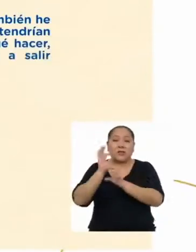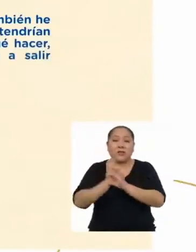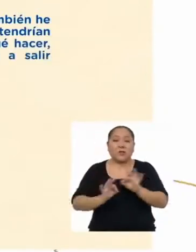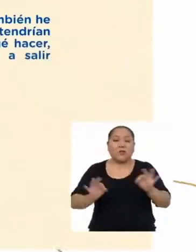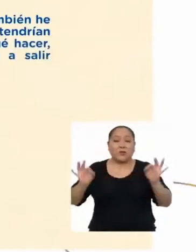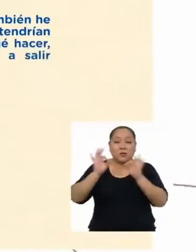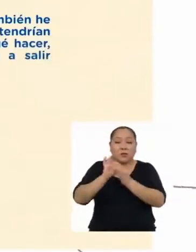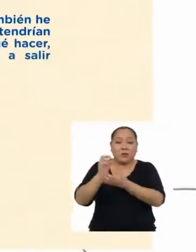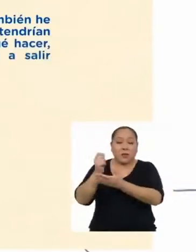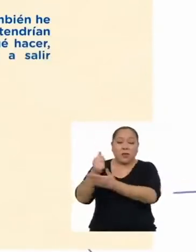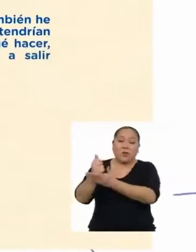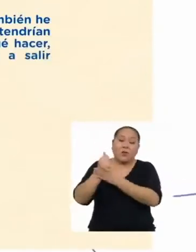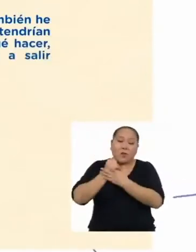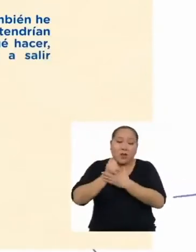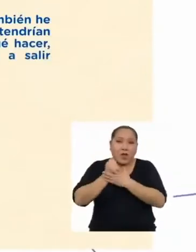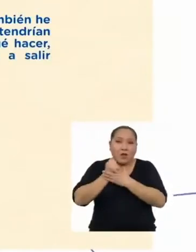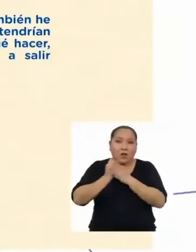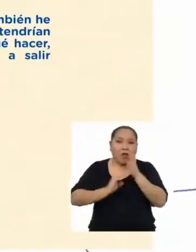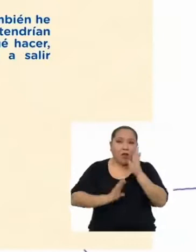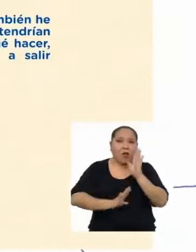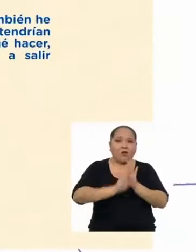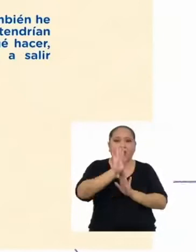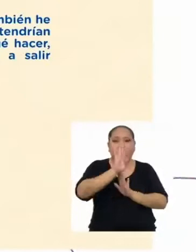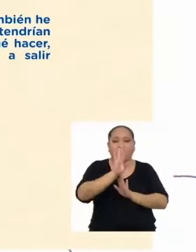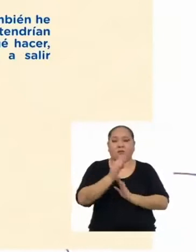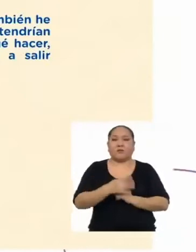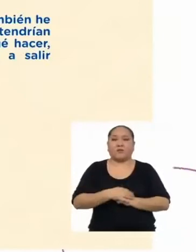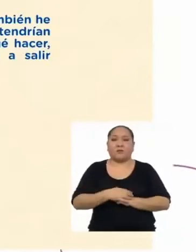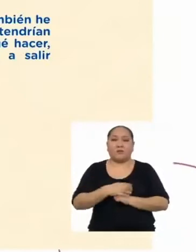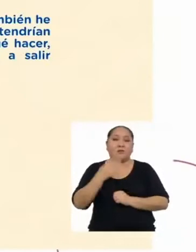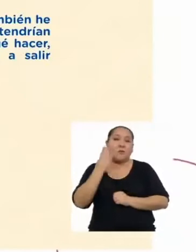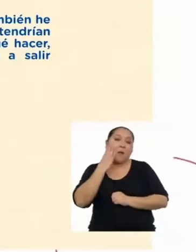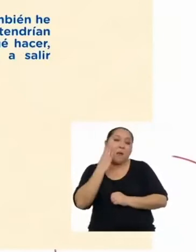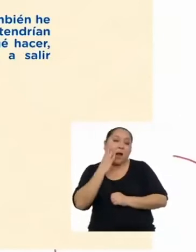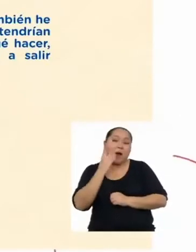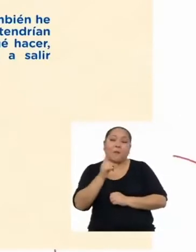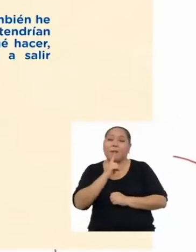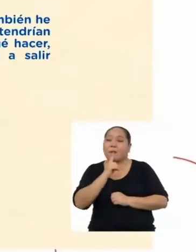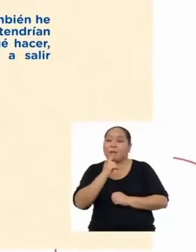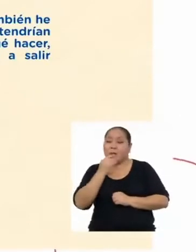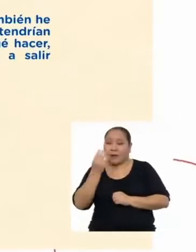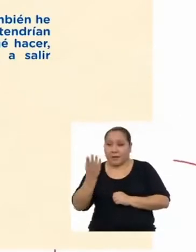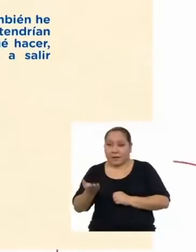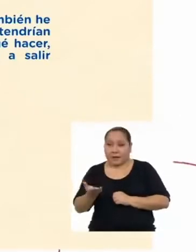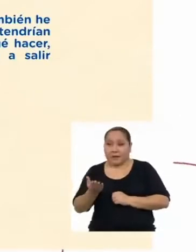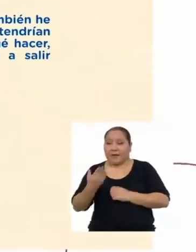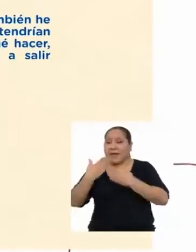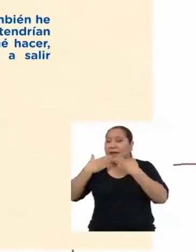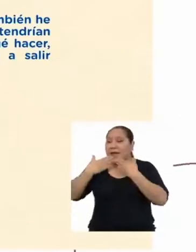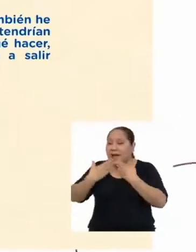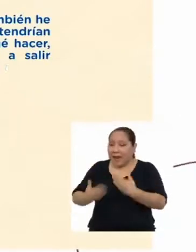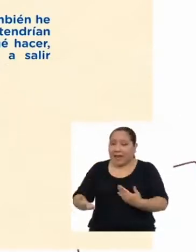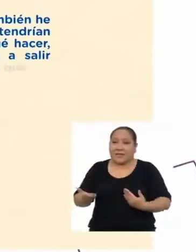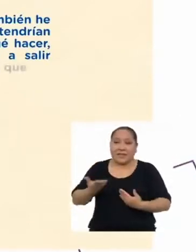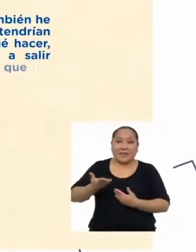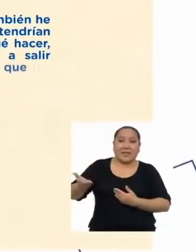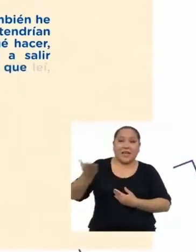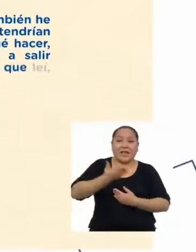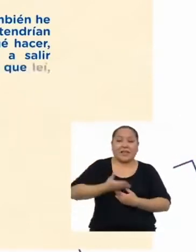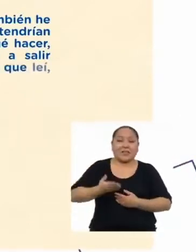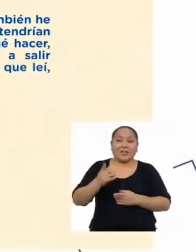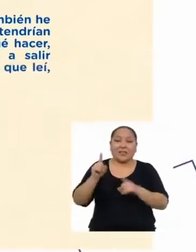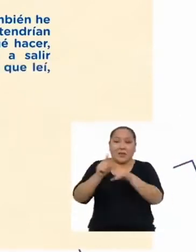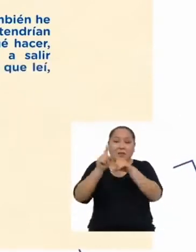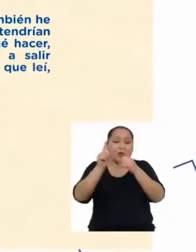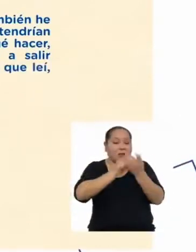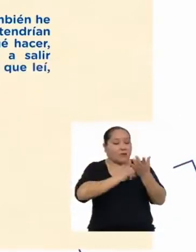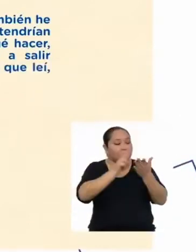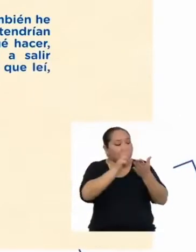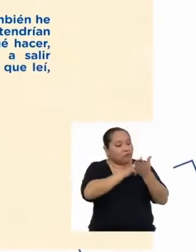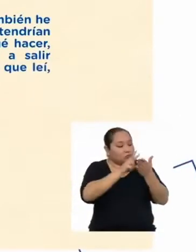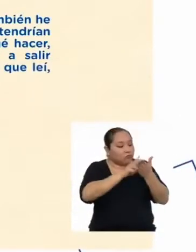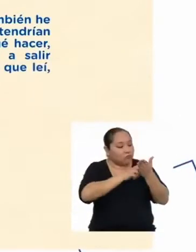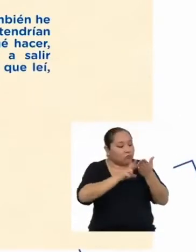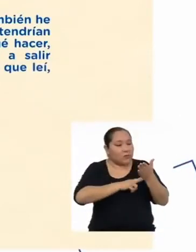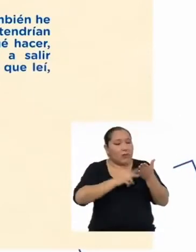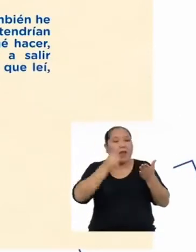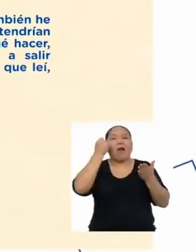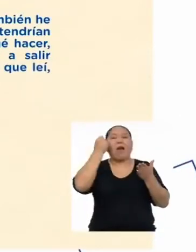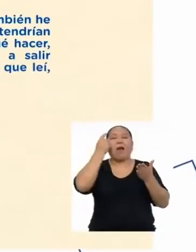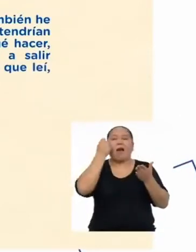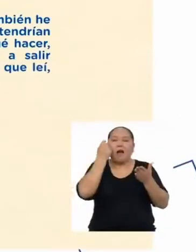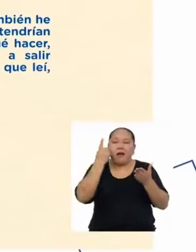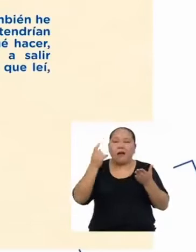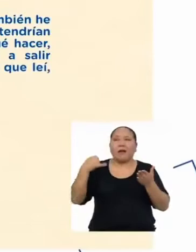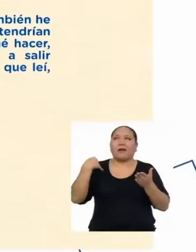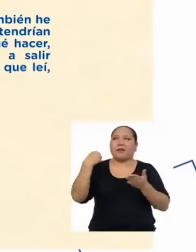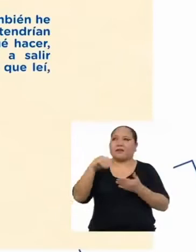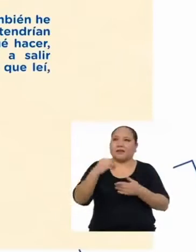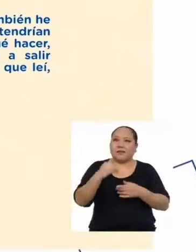salir adelante: mamá y papá. Gracias a ellos y a los textos que leí, comprendí que la adolescencia